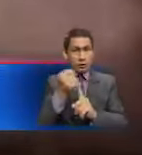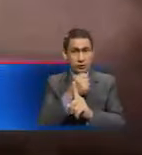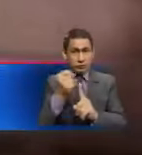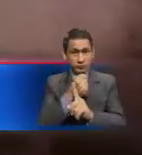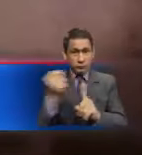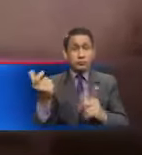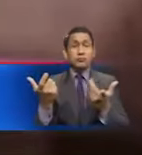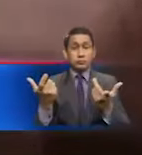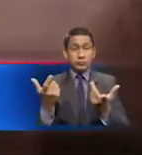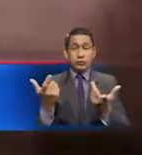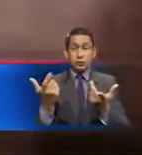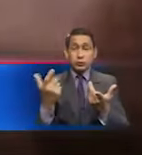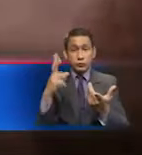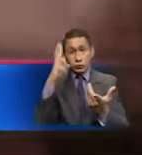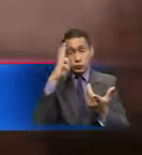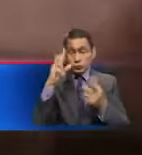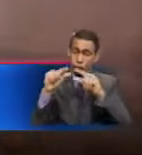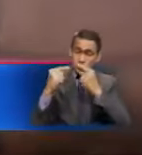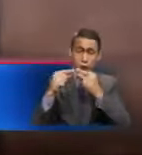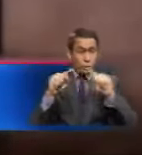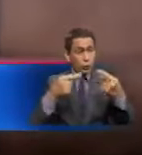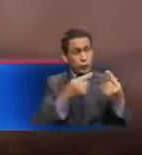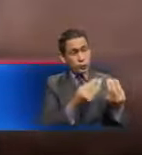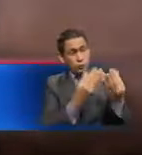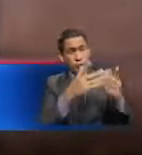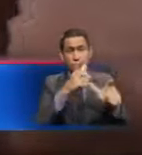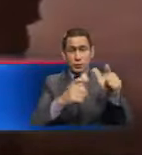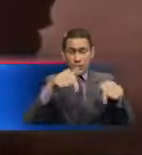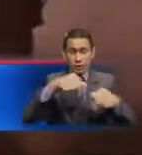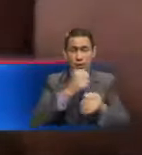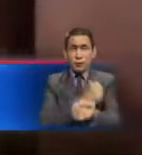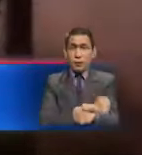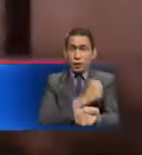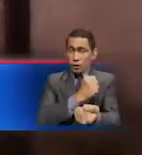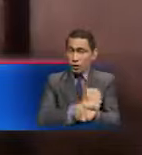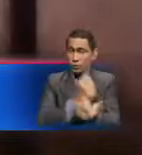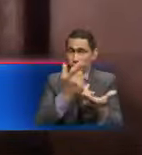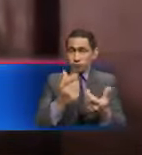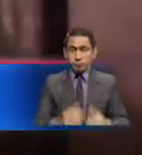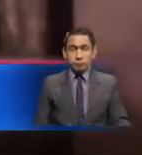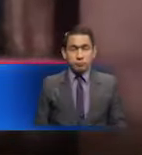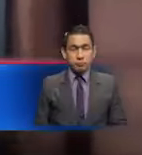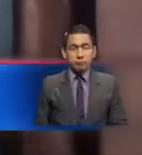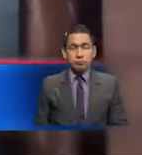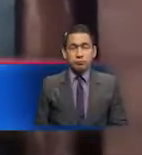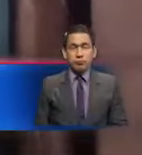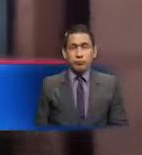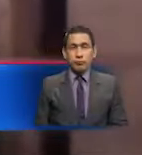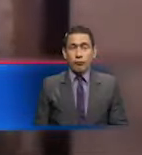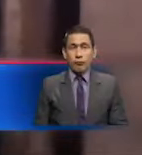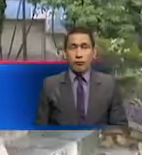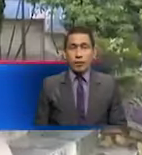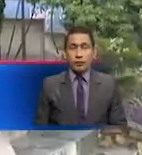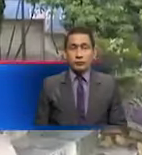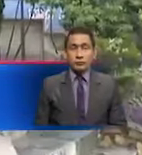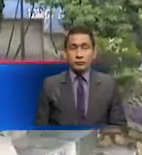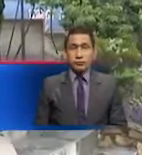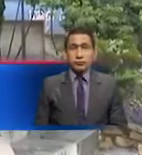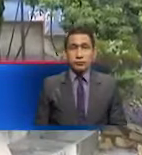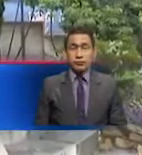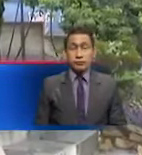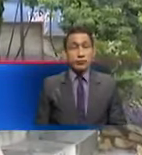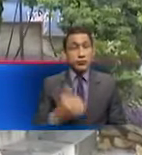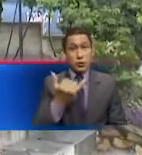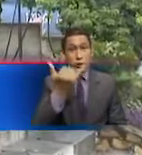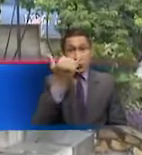actividades terroristas en el sector de Pascuales y que generan violencia en el resto de la ciudad. ¿Cuáles fueron los resultados? Bueno, el